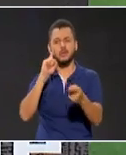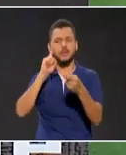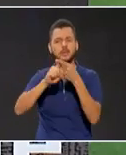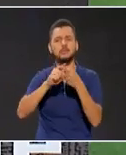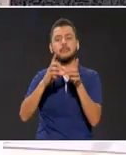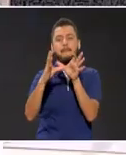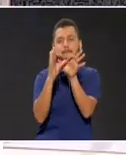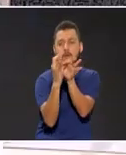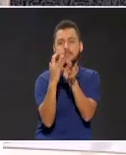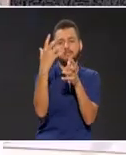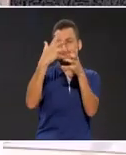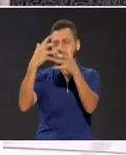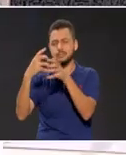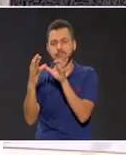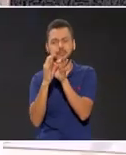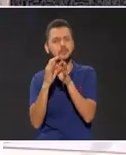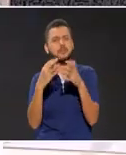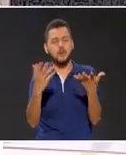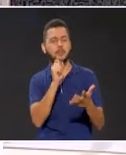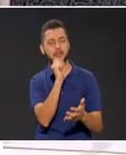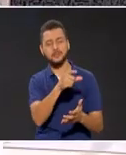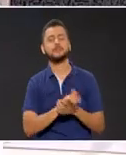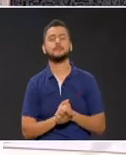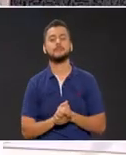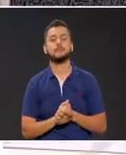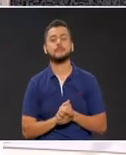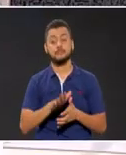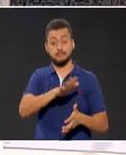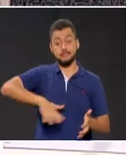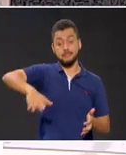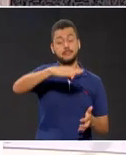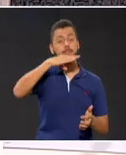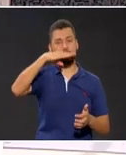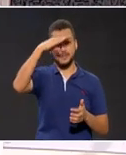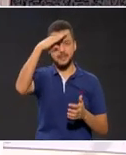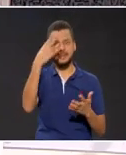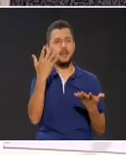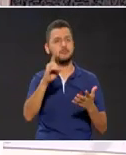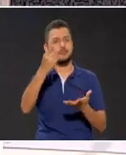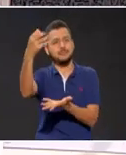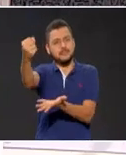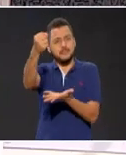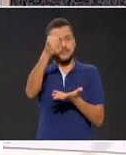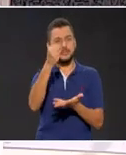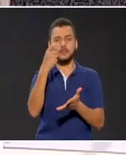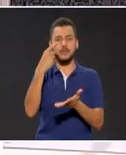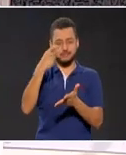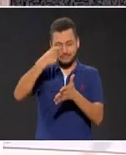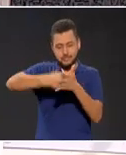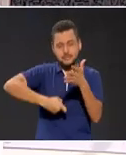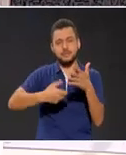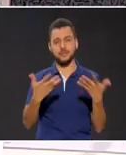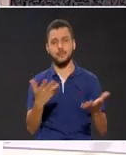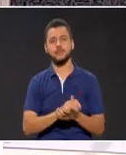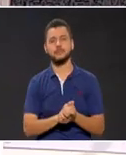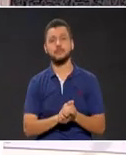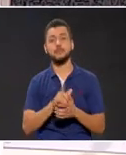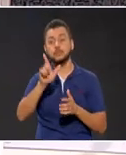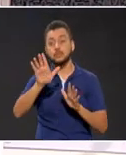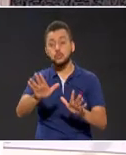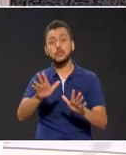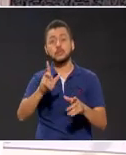empresas? La ciudad se ha enfocado en ese primer enfoque, primero, tributario, industria y comercio, segundo, el landing, el costo del arrendamiento